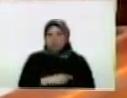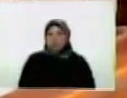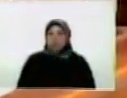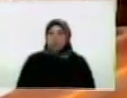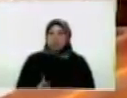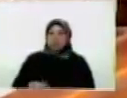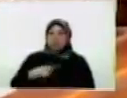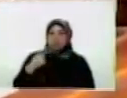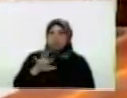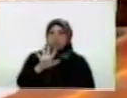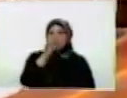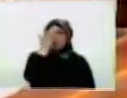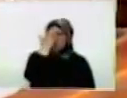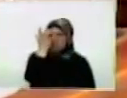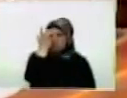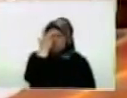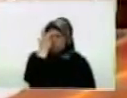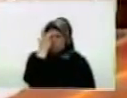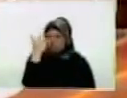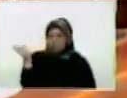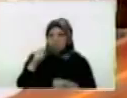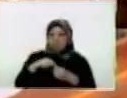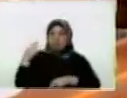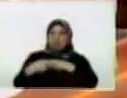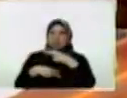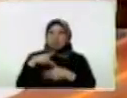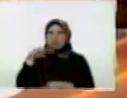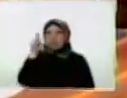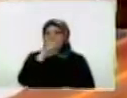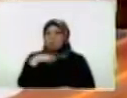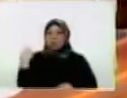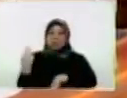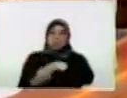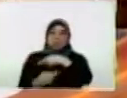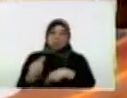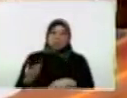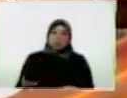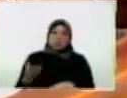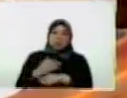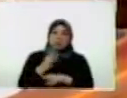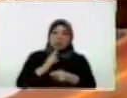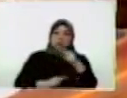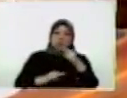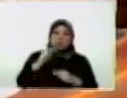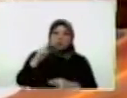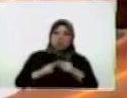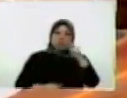después del 4 de febrero y de 20 años de revolución, que hemos construido